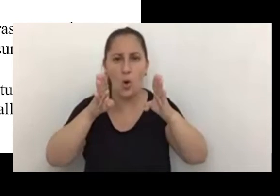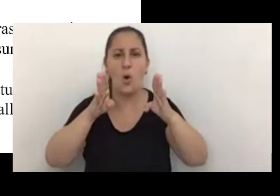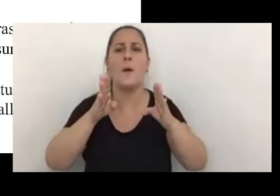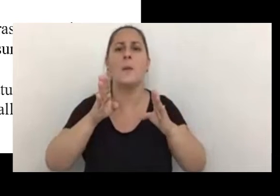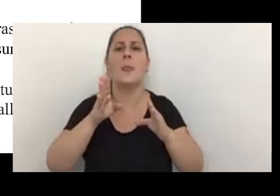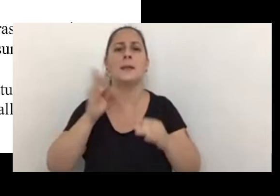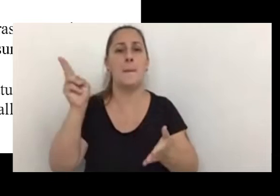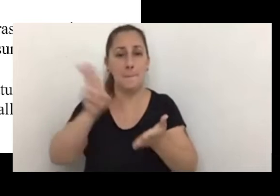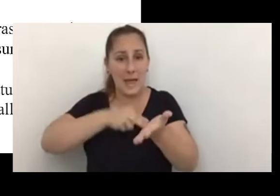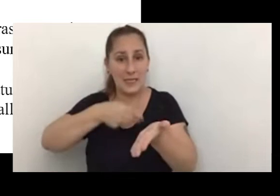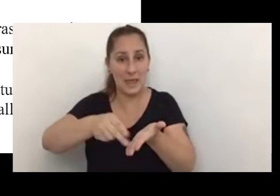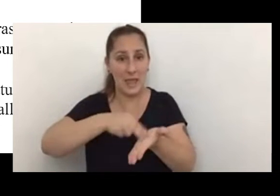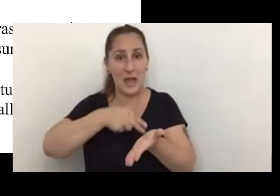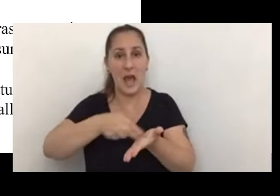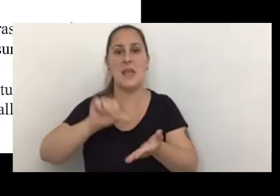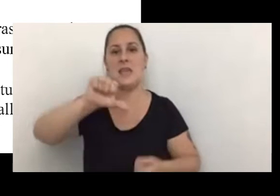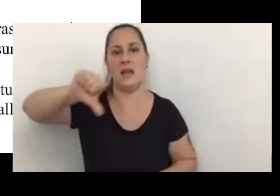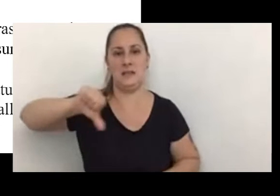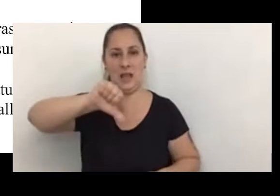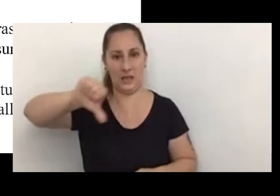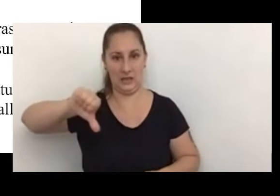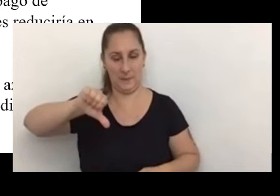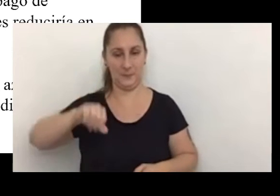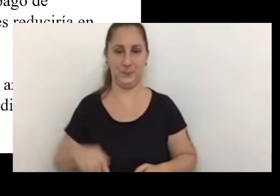mantequillas y aceites.